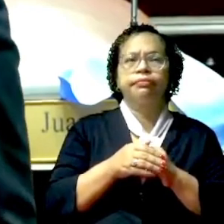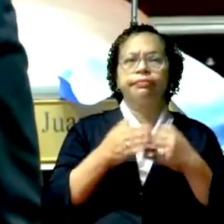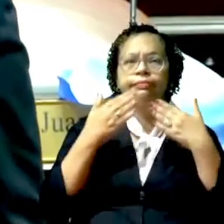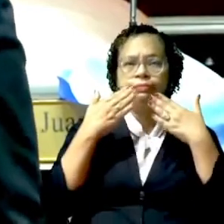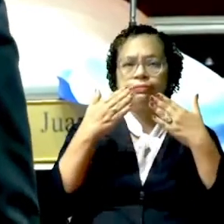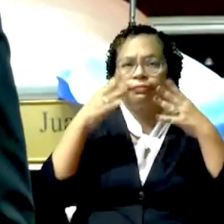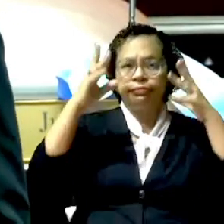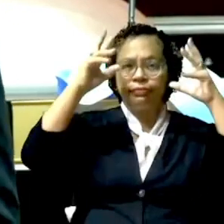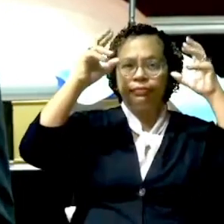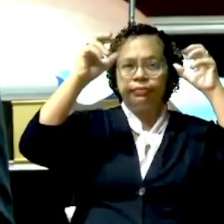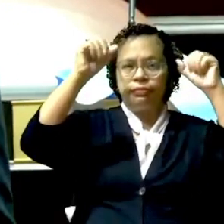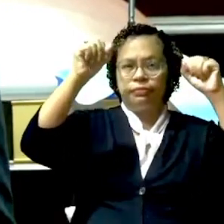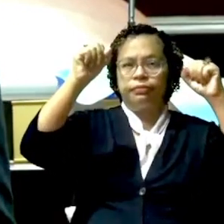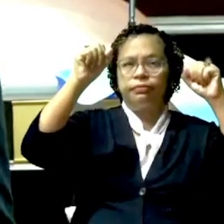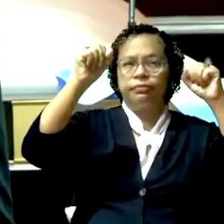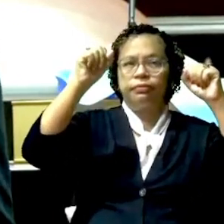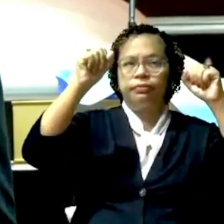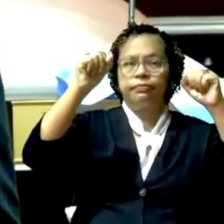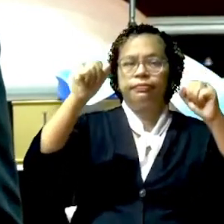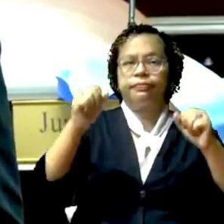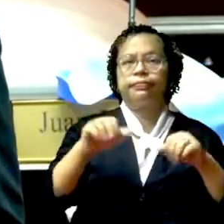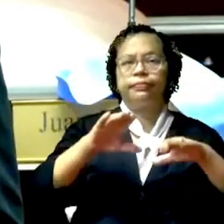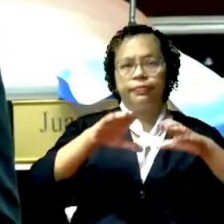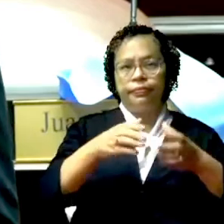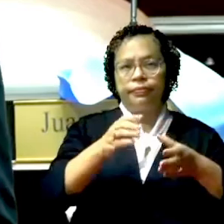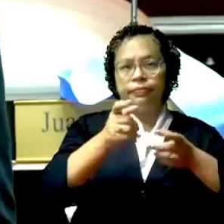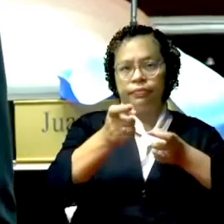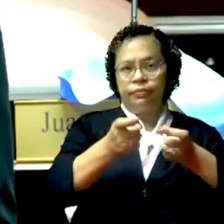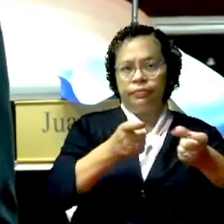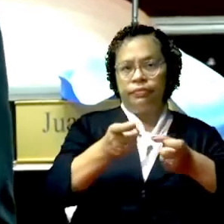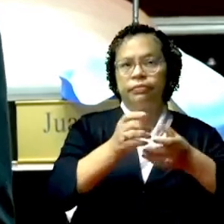Gracias, presidente, bufete directivo,